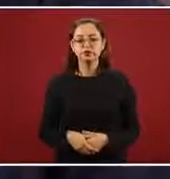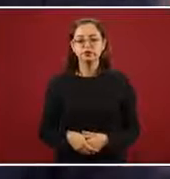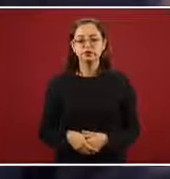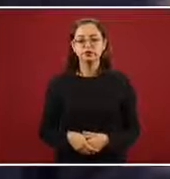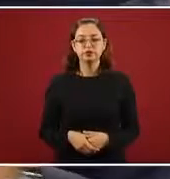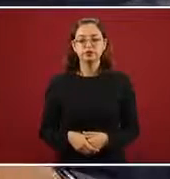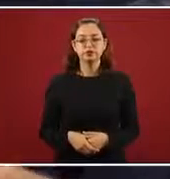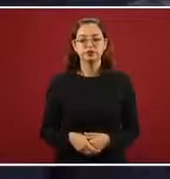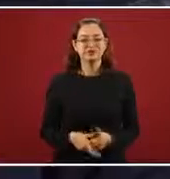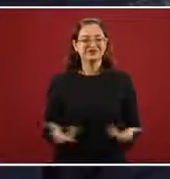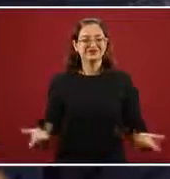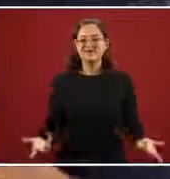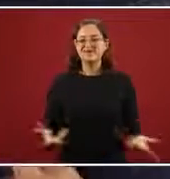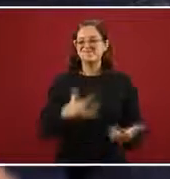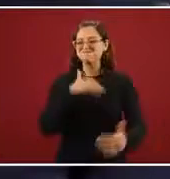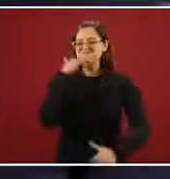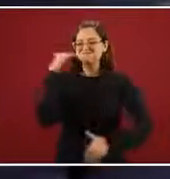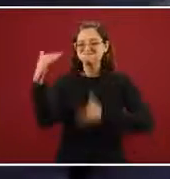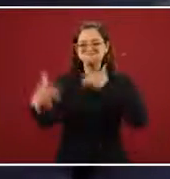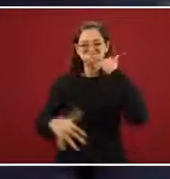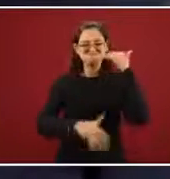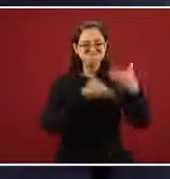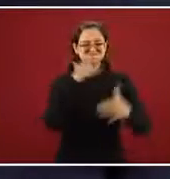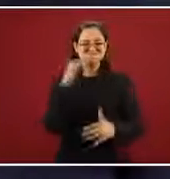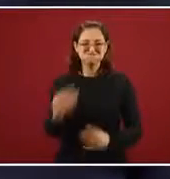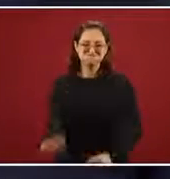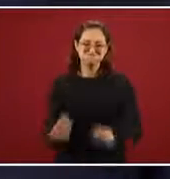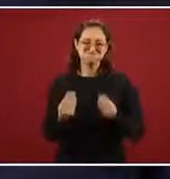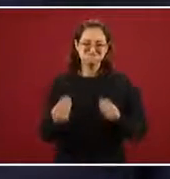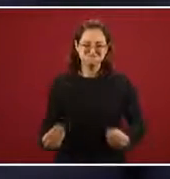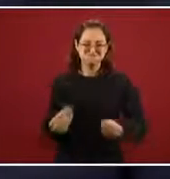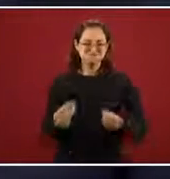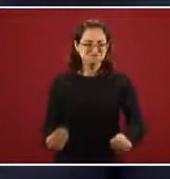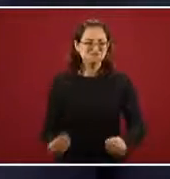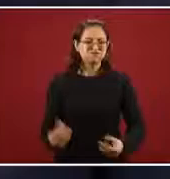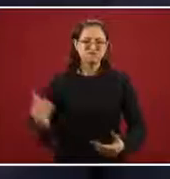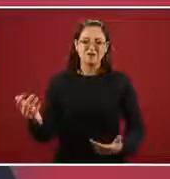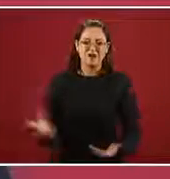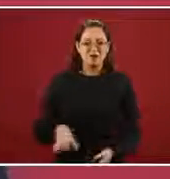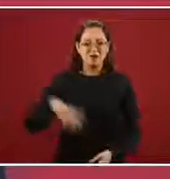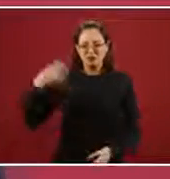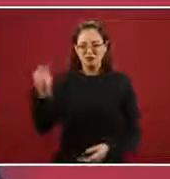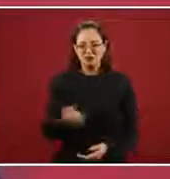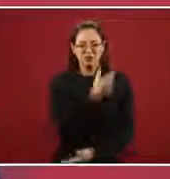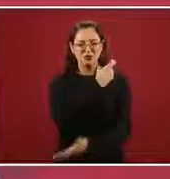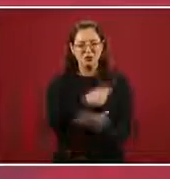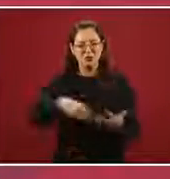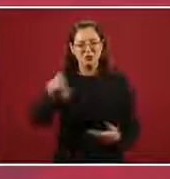Había muchísima corrupción en la compra de medicamentos.